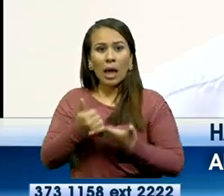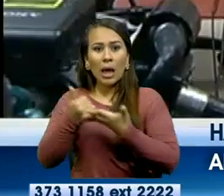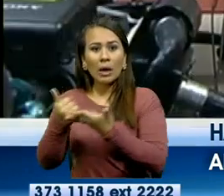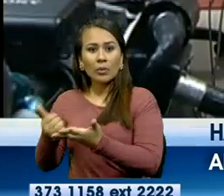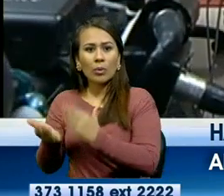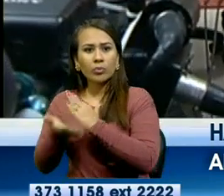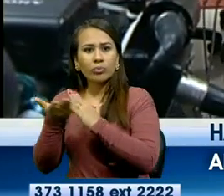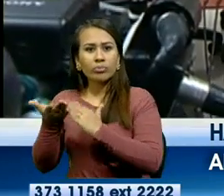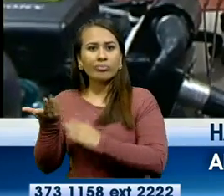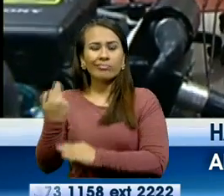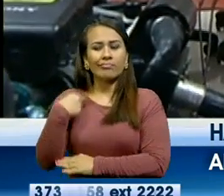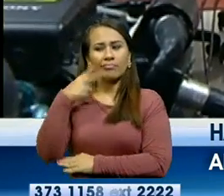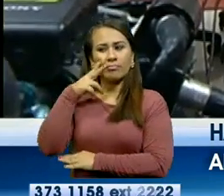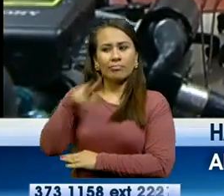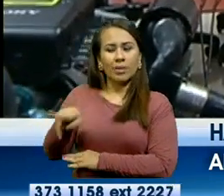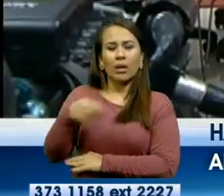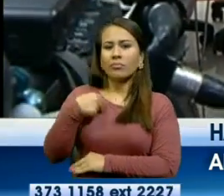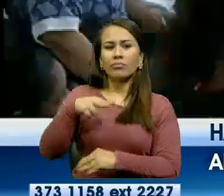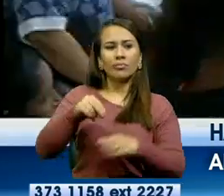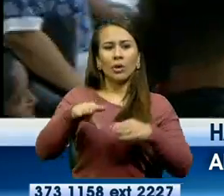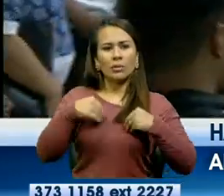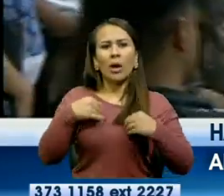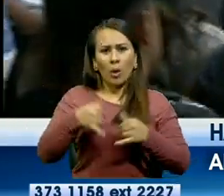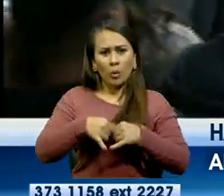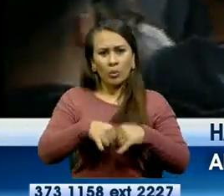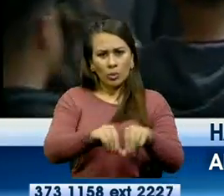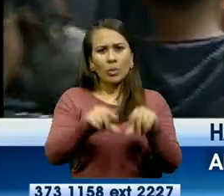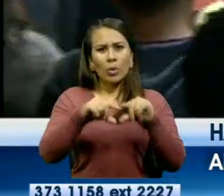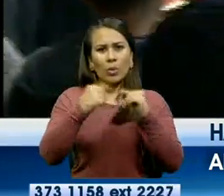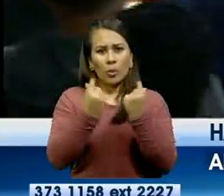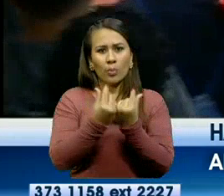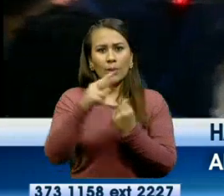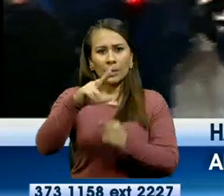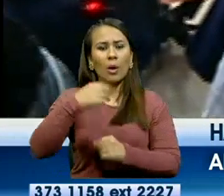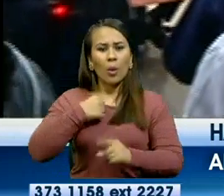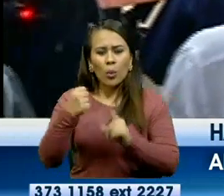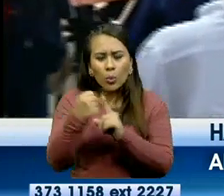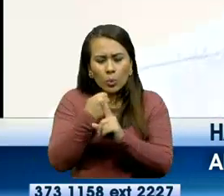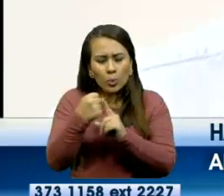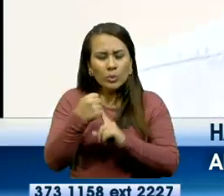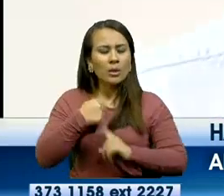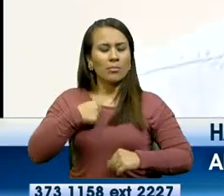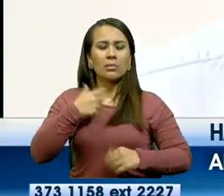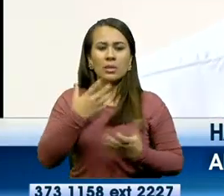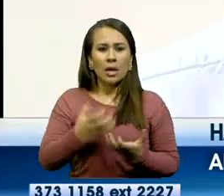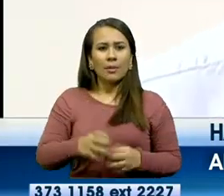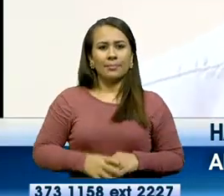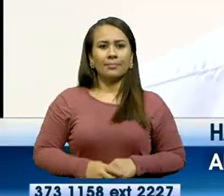construir. De ahí que seguirán en el movimiento país, luchando bajo la misma bandera. No hemos visto